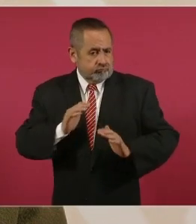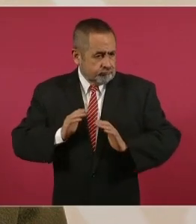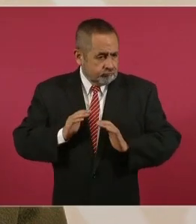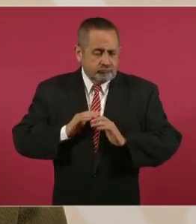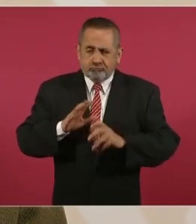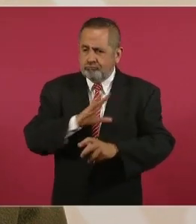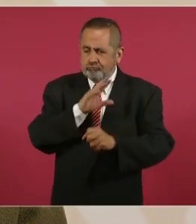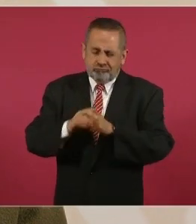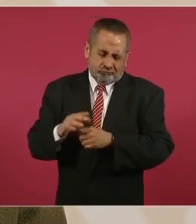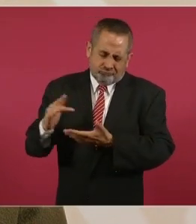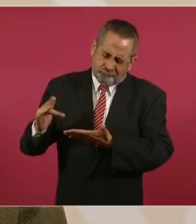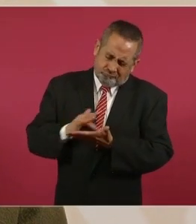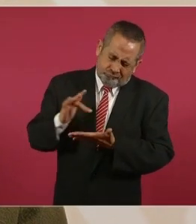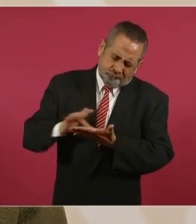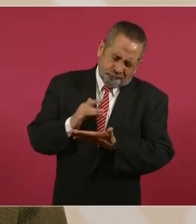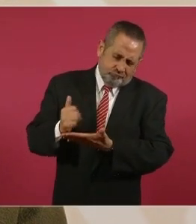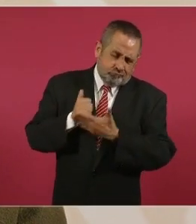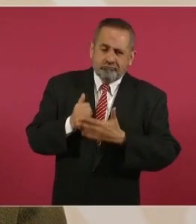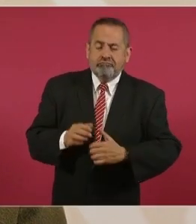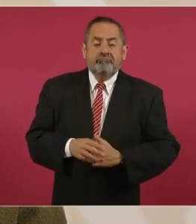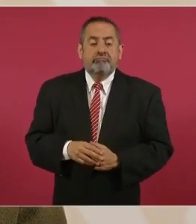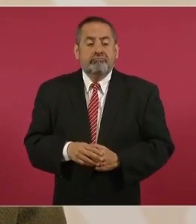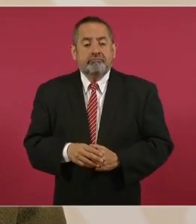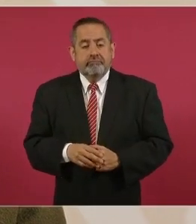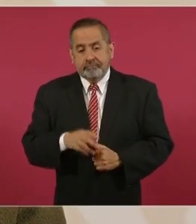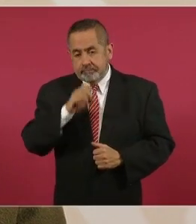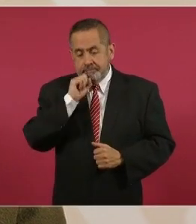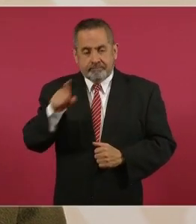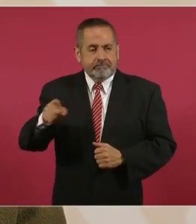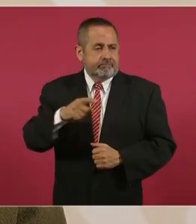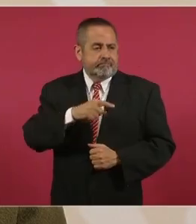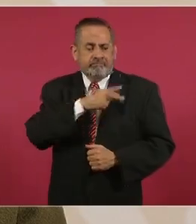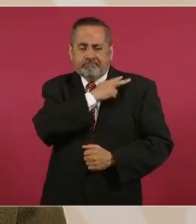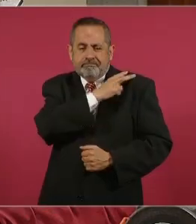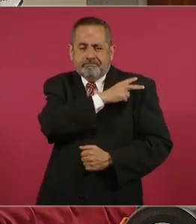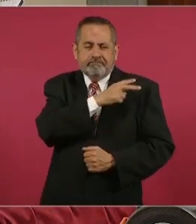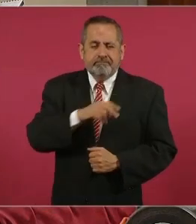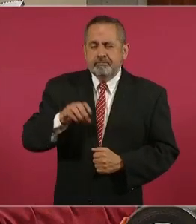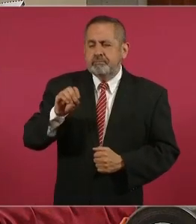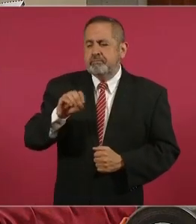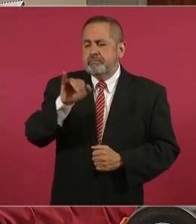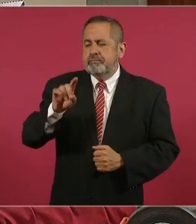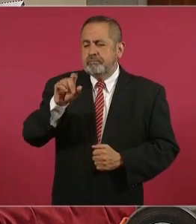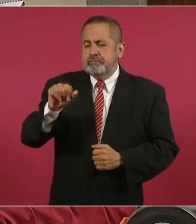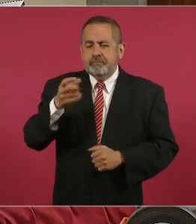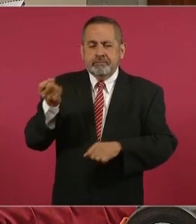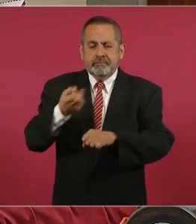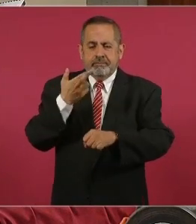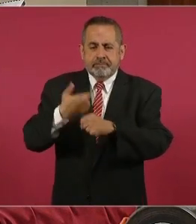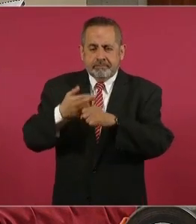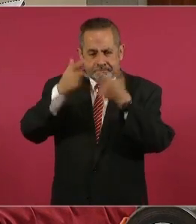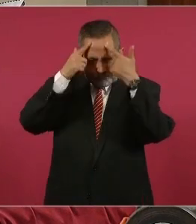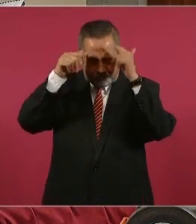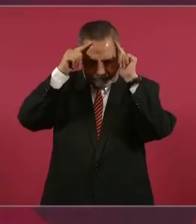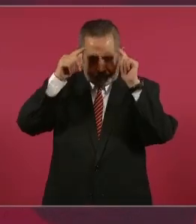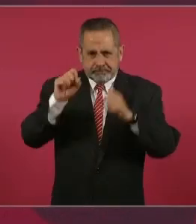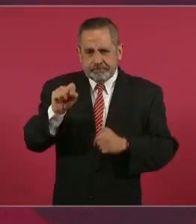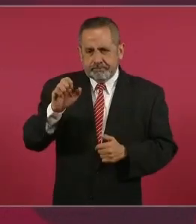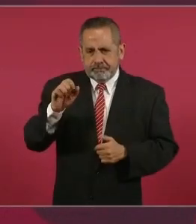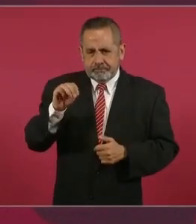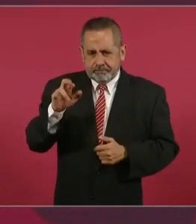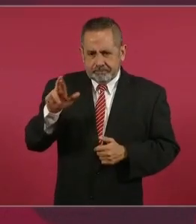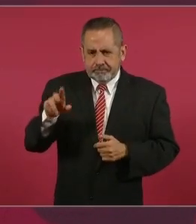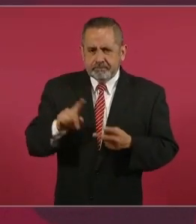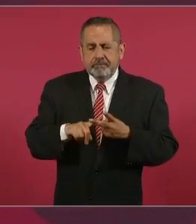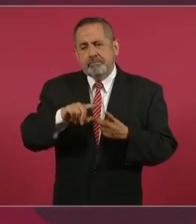mismo puedo decir del almirante Ojeda, secretario de Marina, y